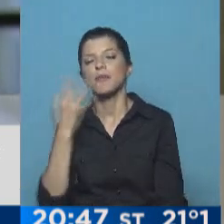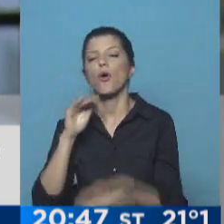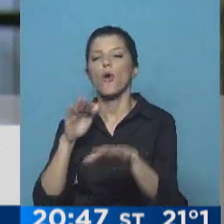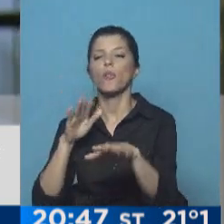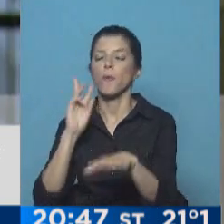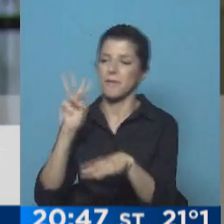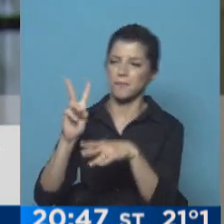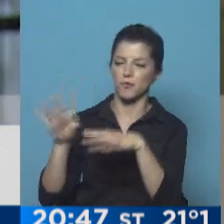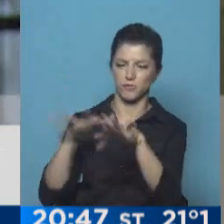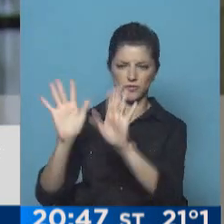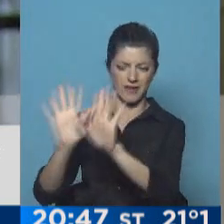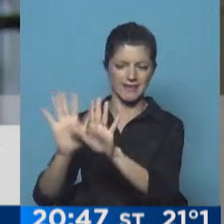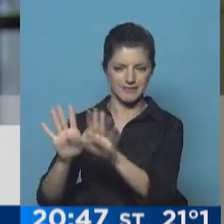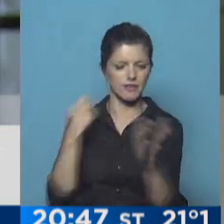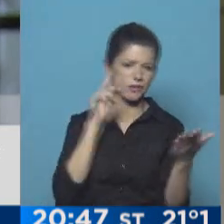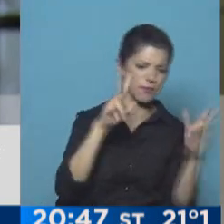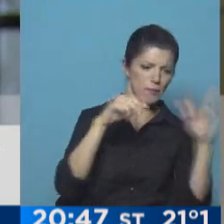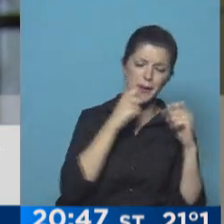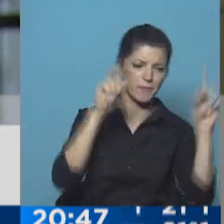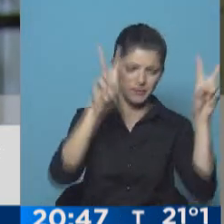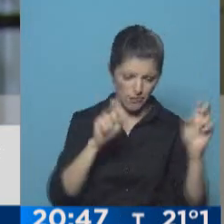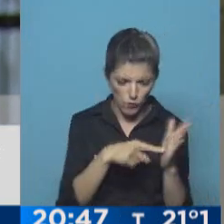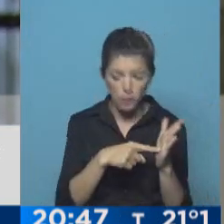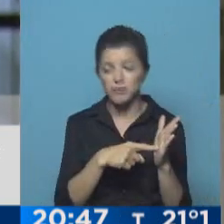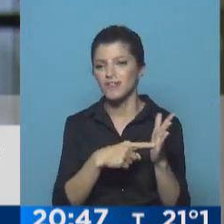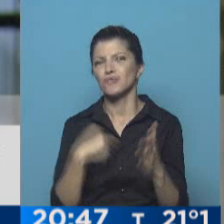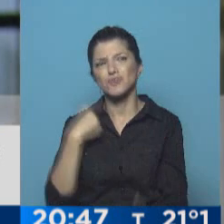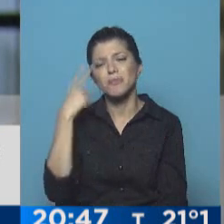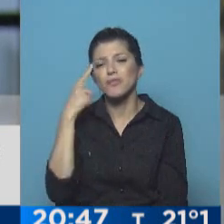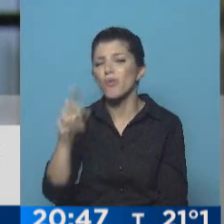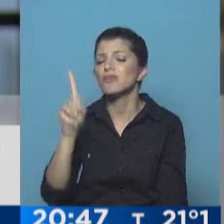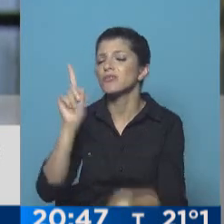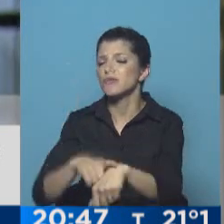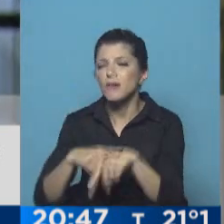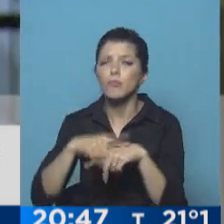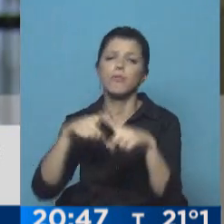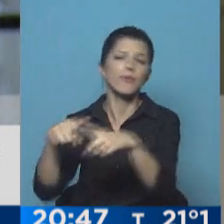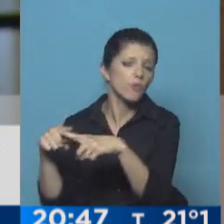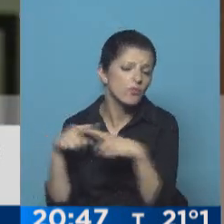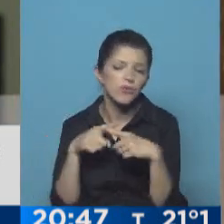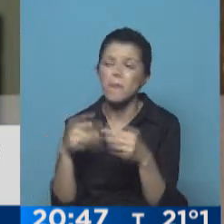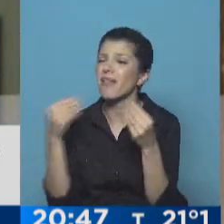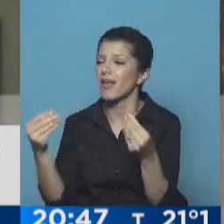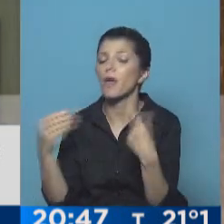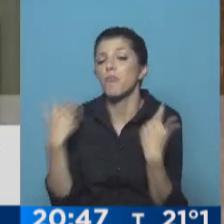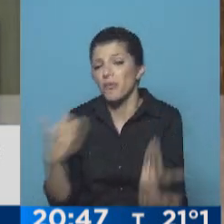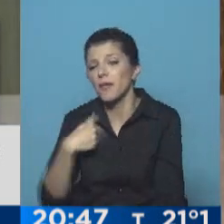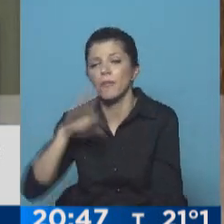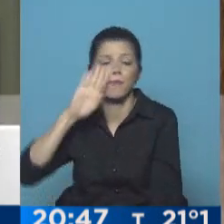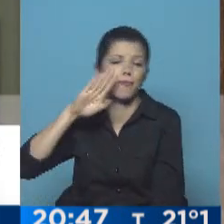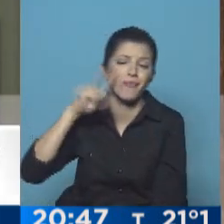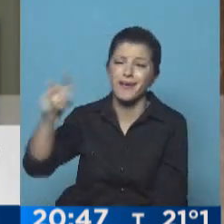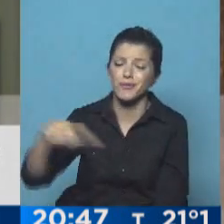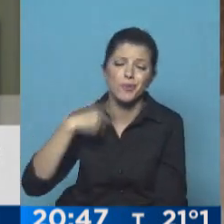cosas uno dice cuánto tiempo se podría haber ahorrado en discusiones en debates cuánto